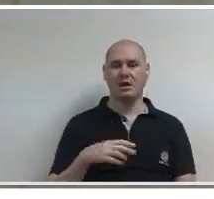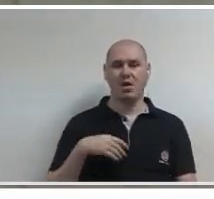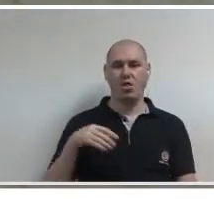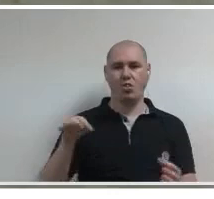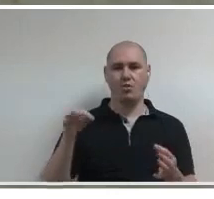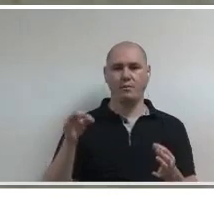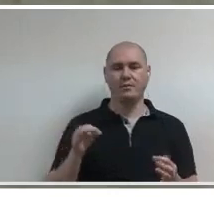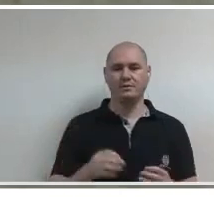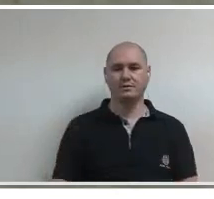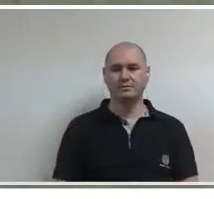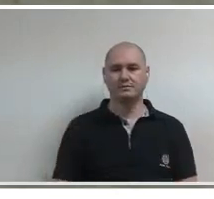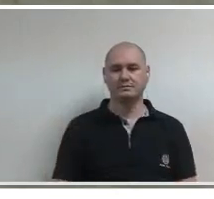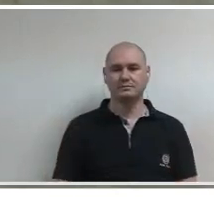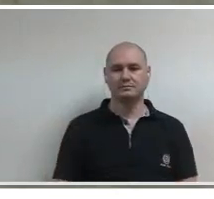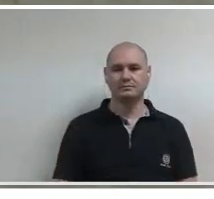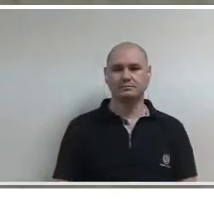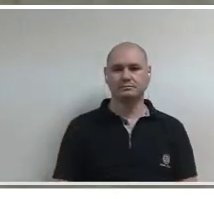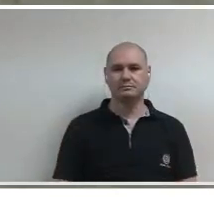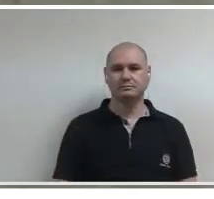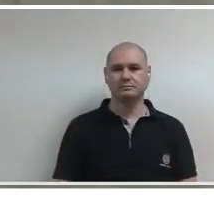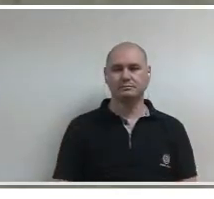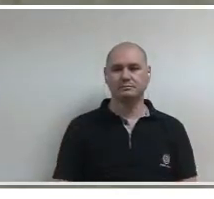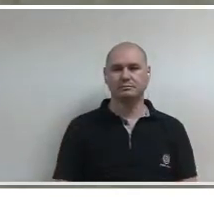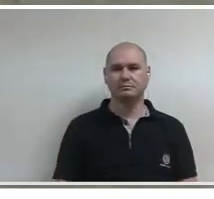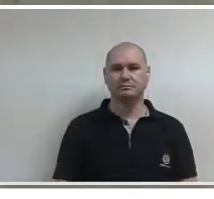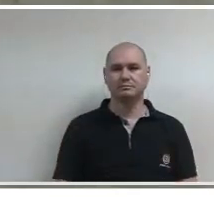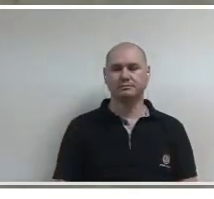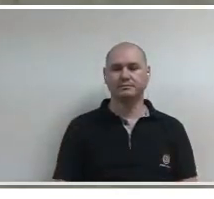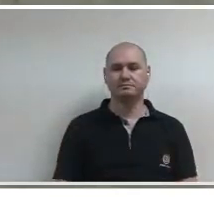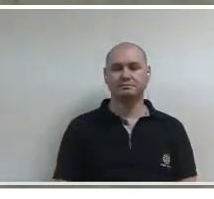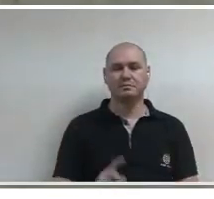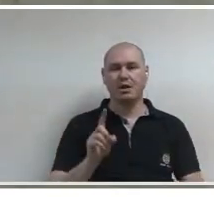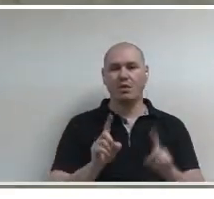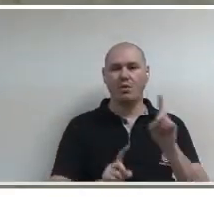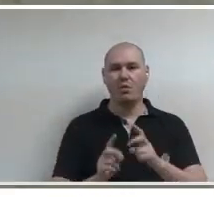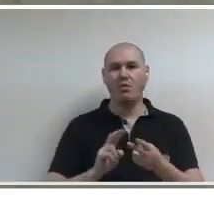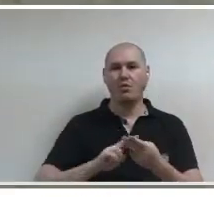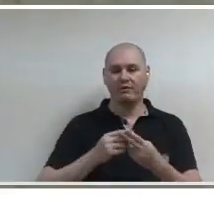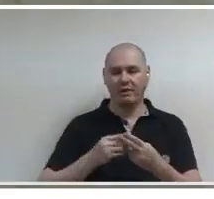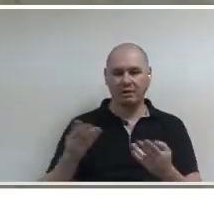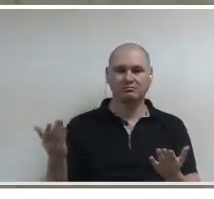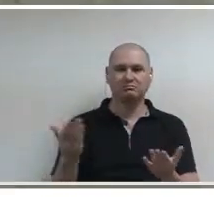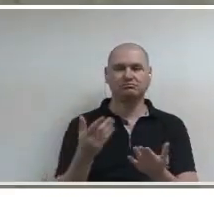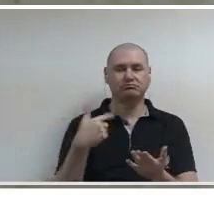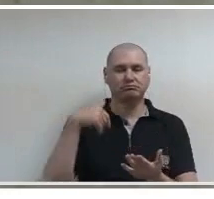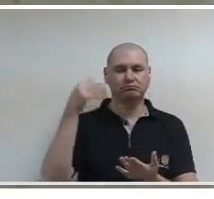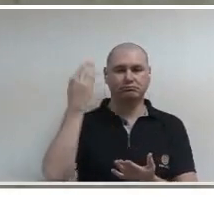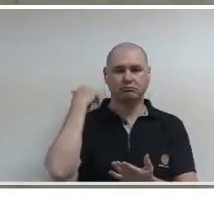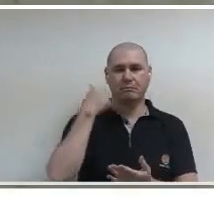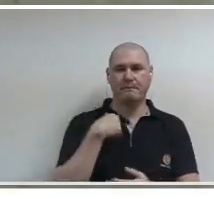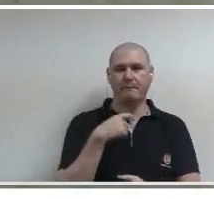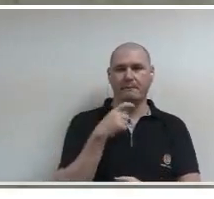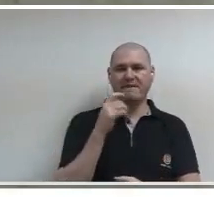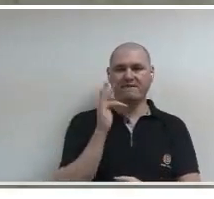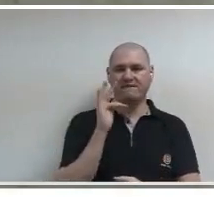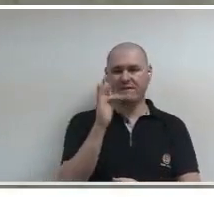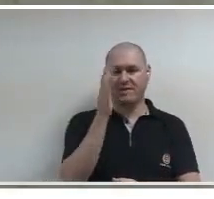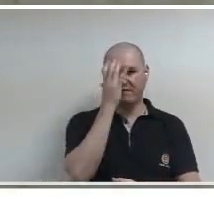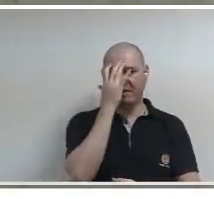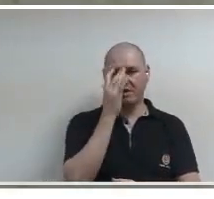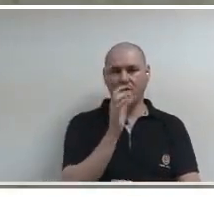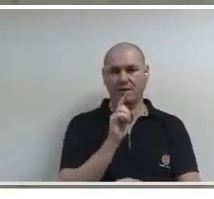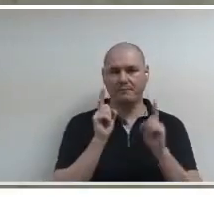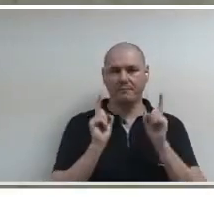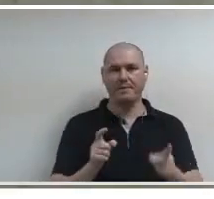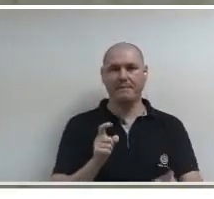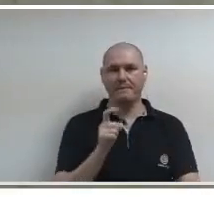353 documentos hoy que yo fueron reingresados en los meses de febrero y marzo. Apenas febrero a marzo hoy que yo